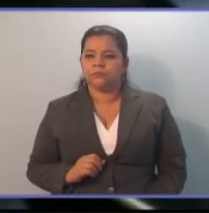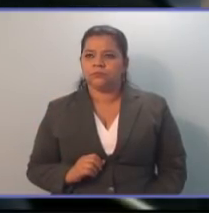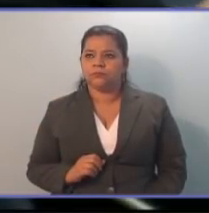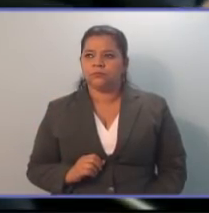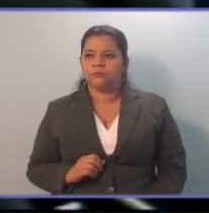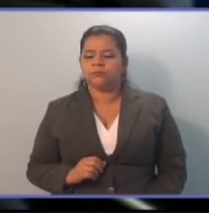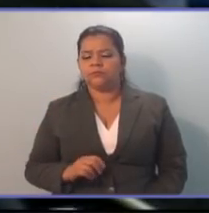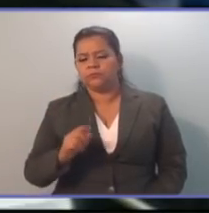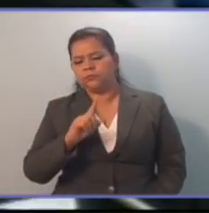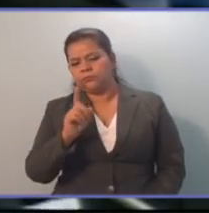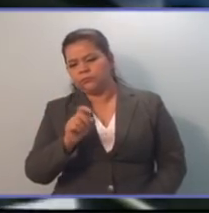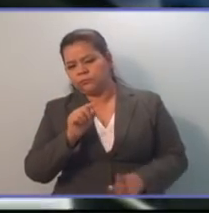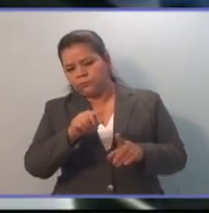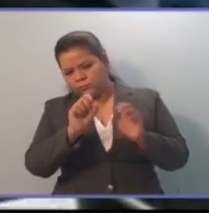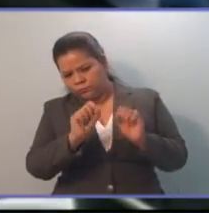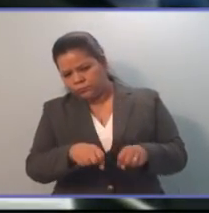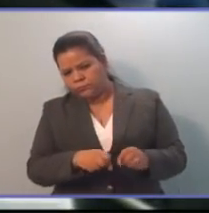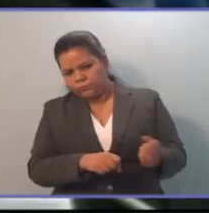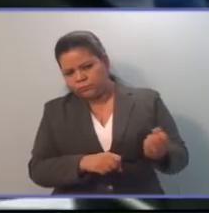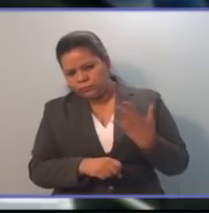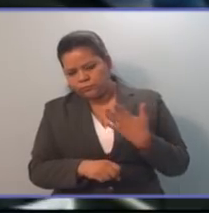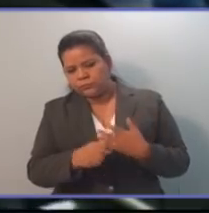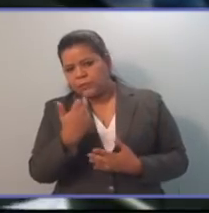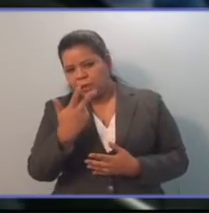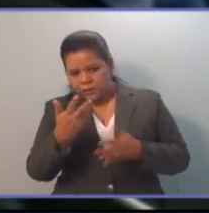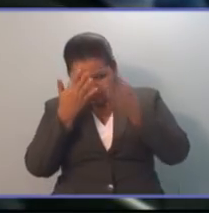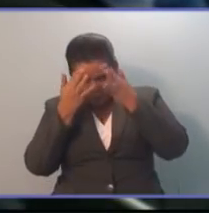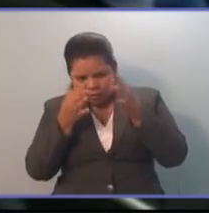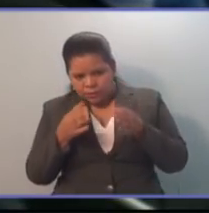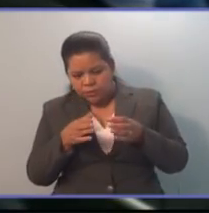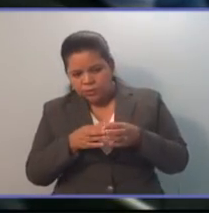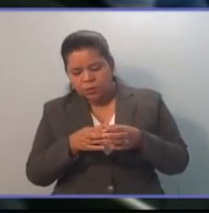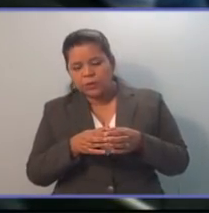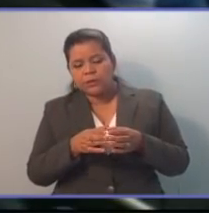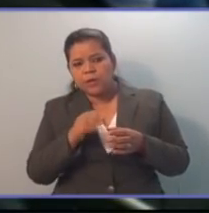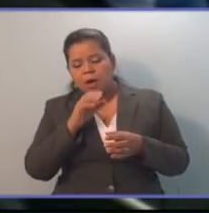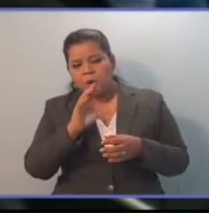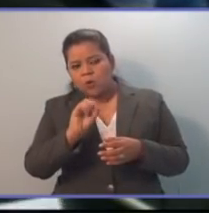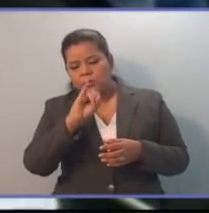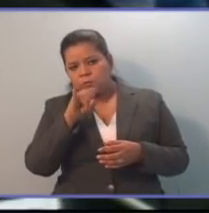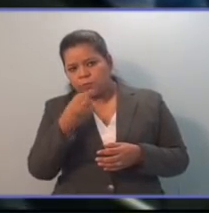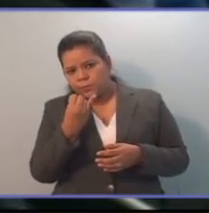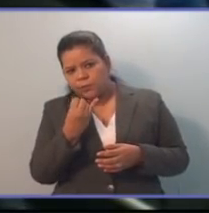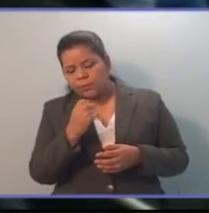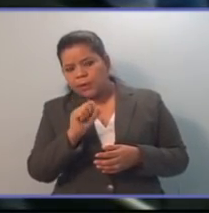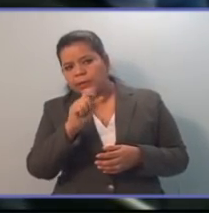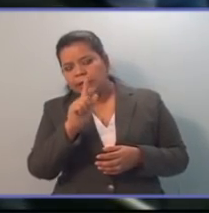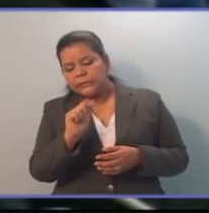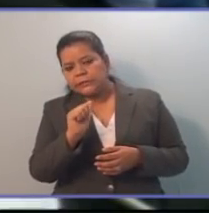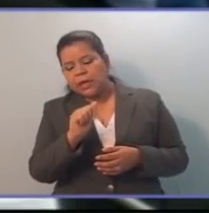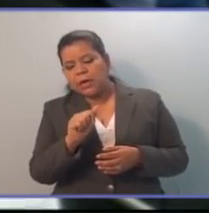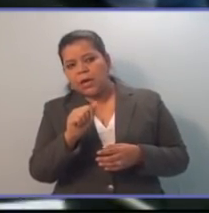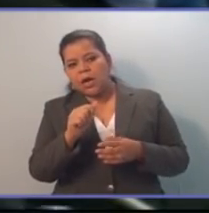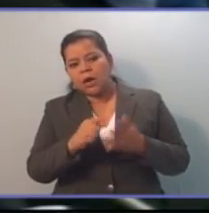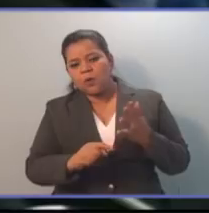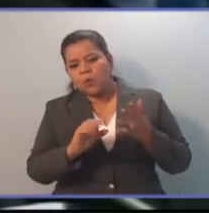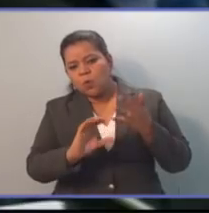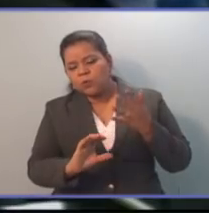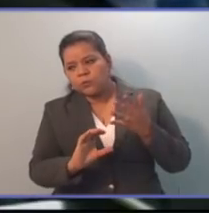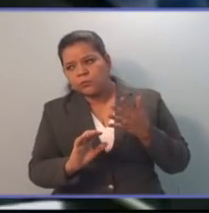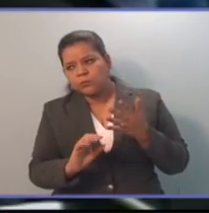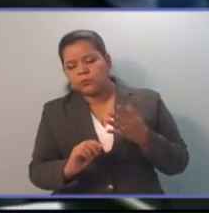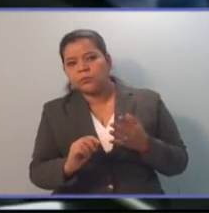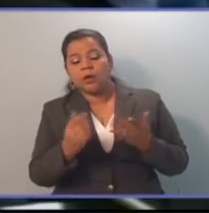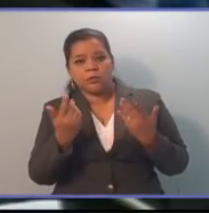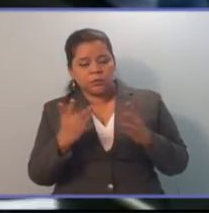¿podría usted mencionarnos 3 sentencias de la Sala de lo Constitucional en cuales